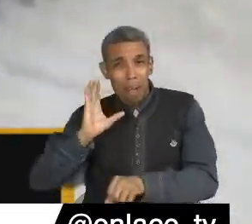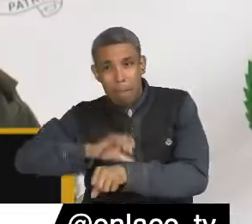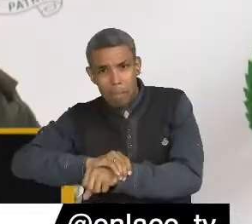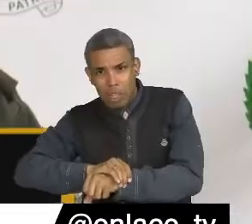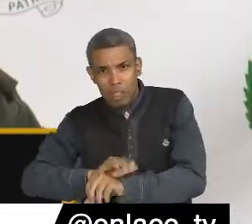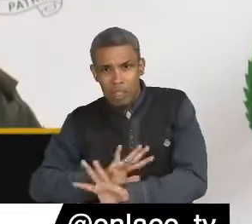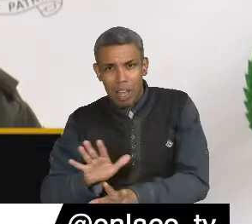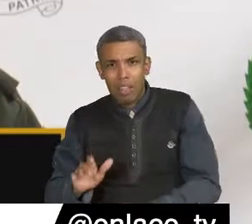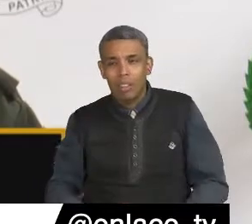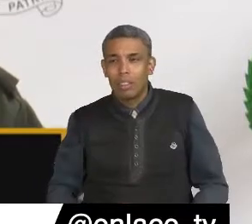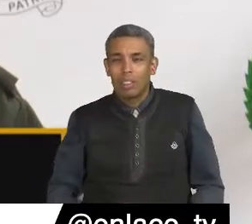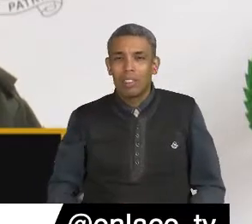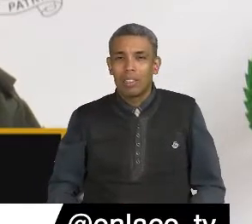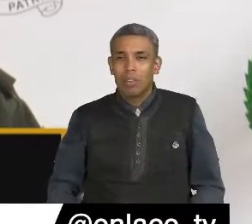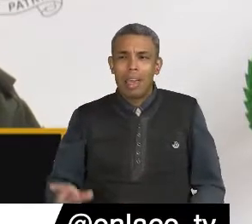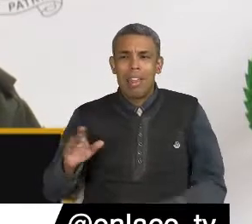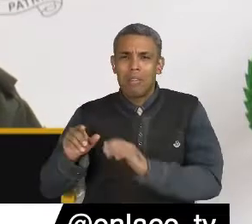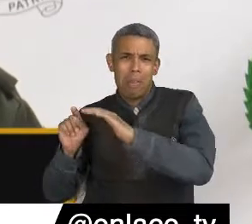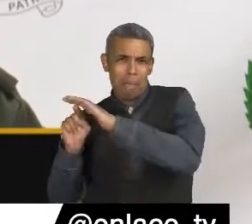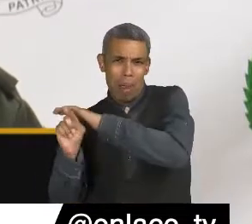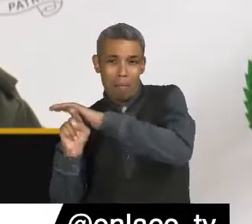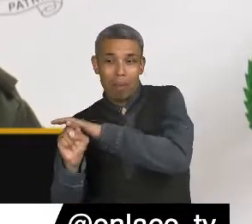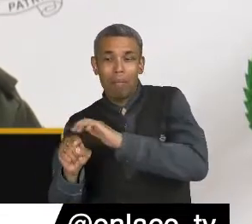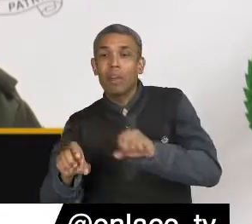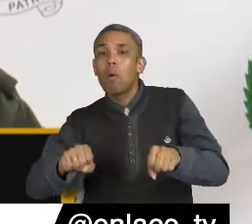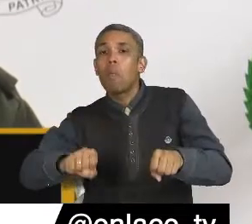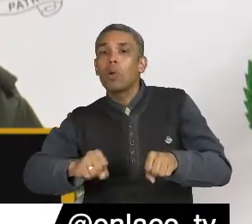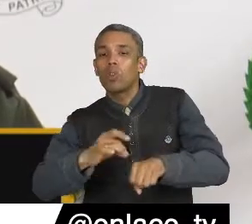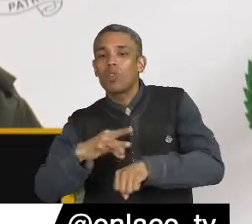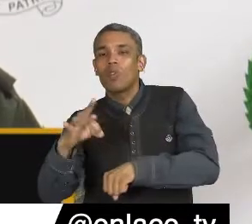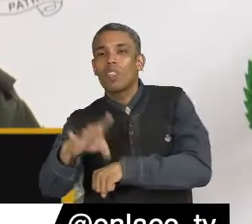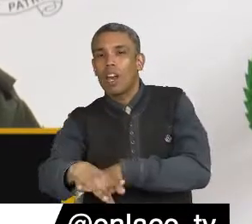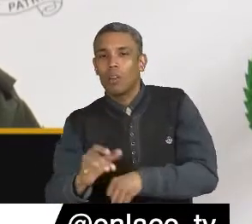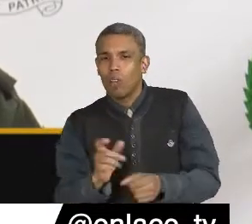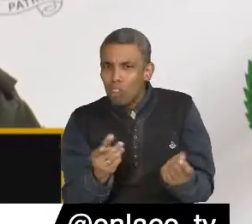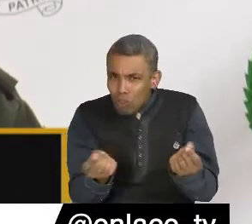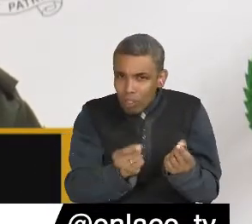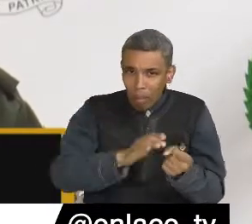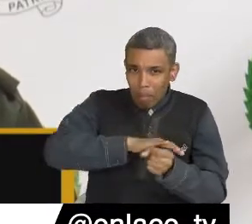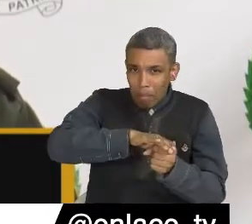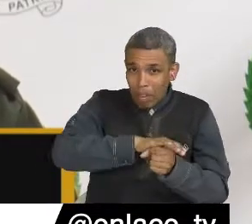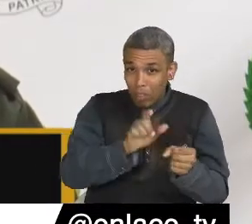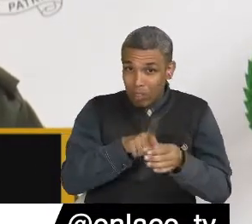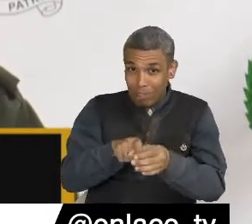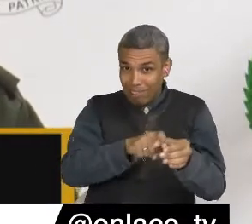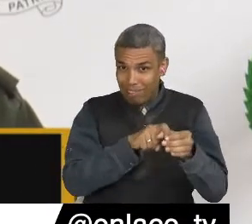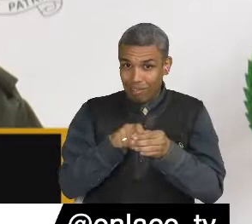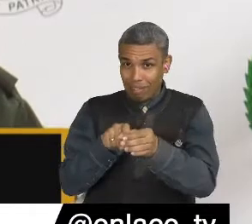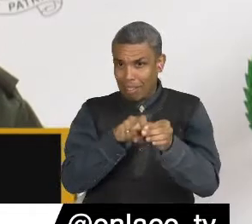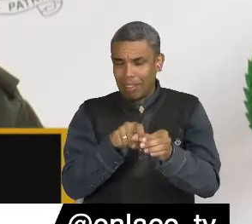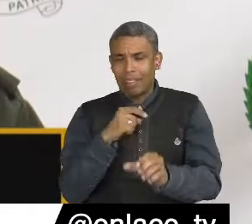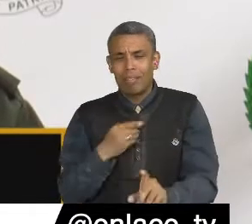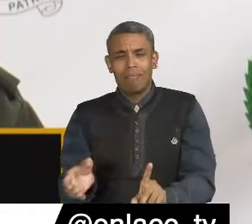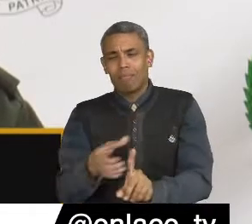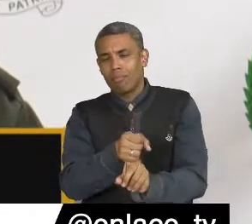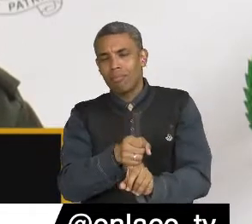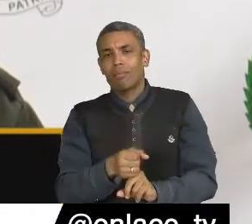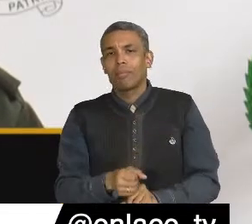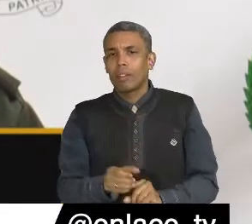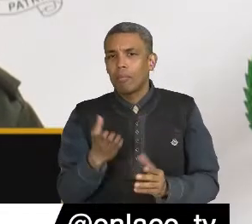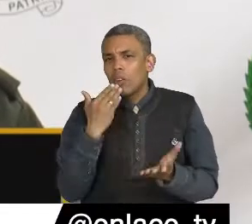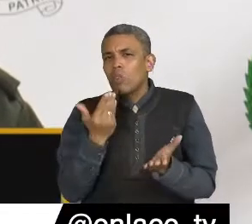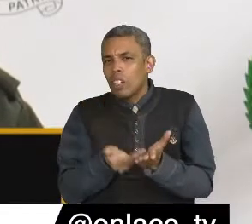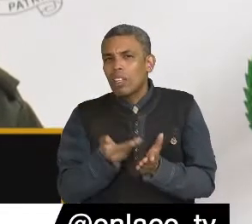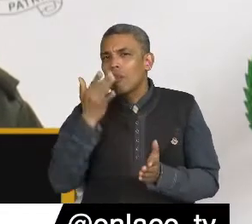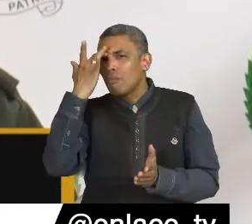dejan en un lugar muy cerca al barrio Las Granjas. De allí, lo importante a destacar es que gracias a esa información que se